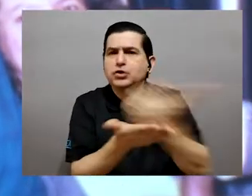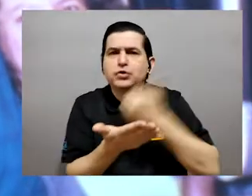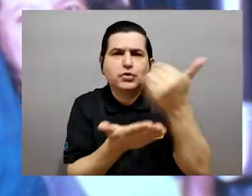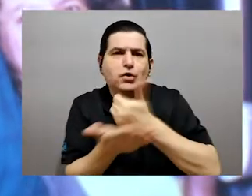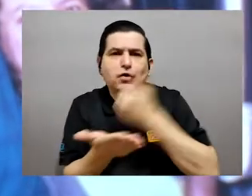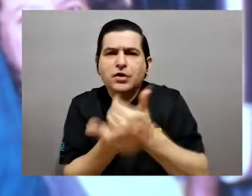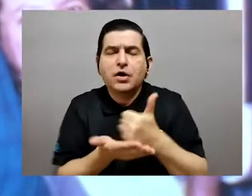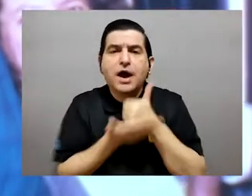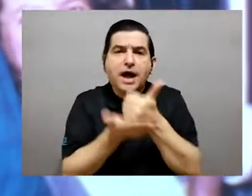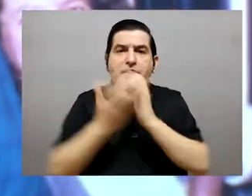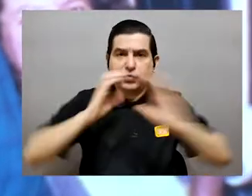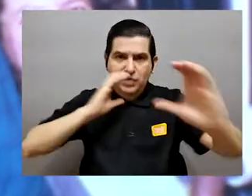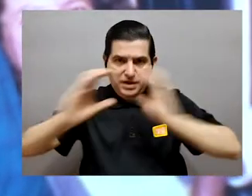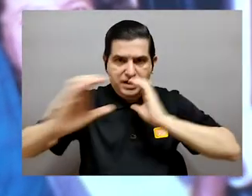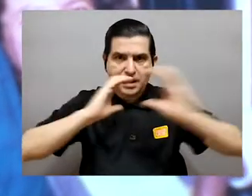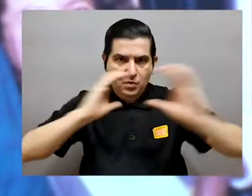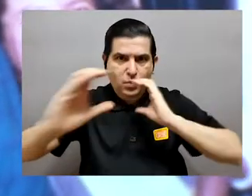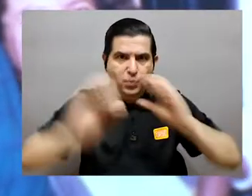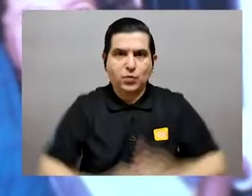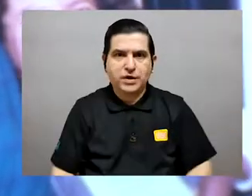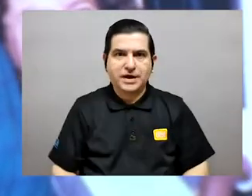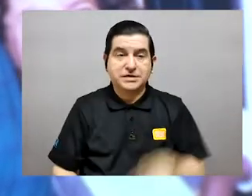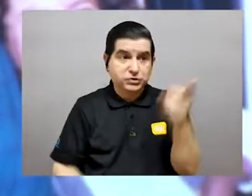cosas que no estuvieran bien, ¿verdad?